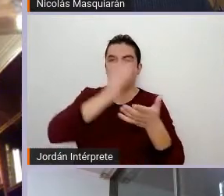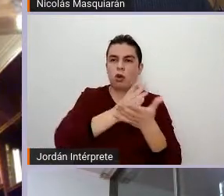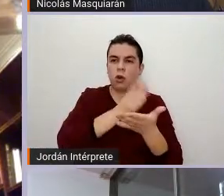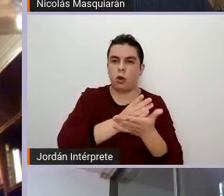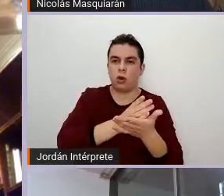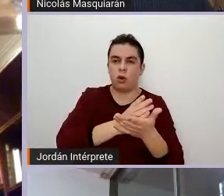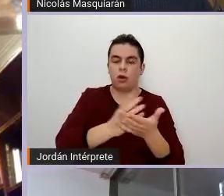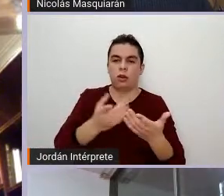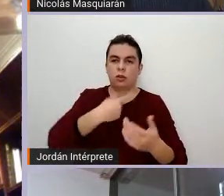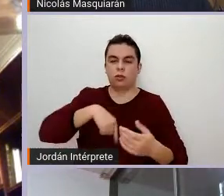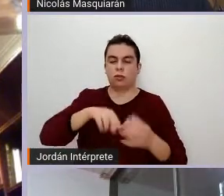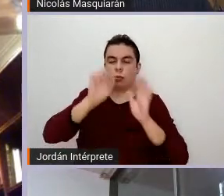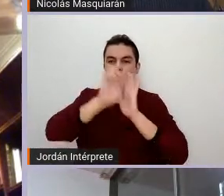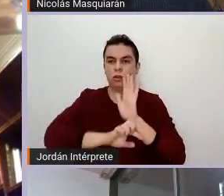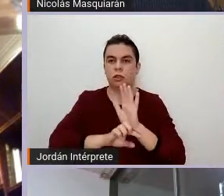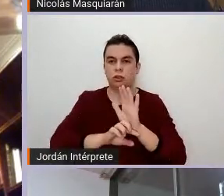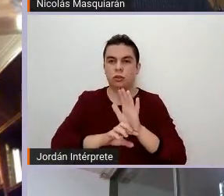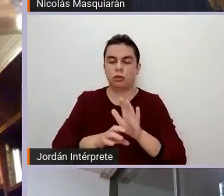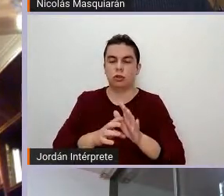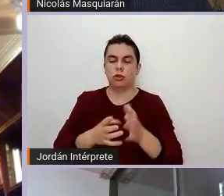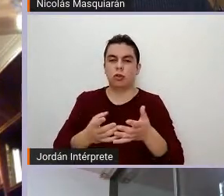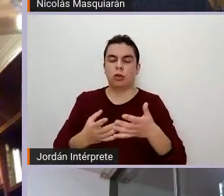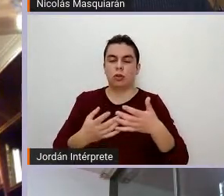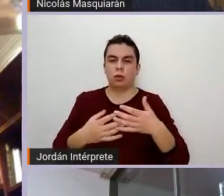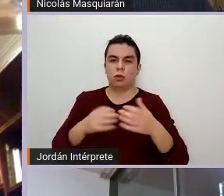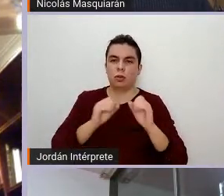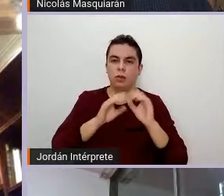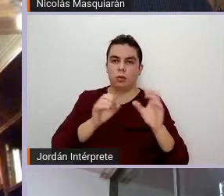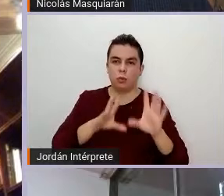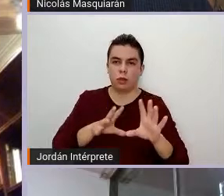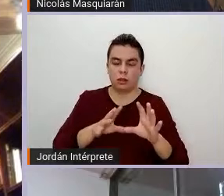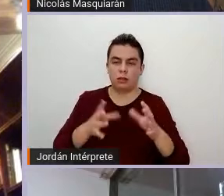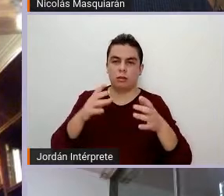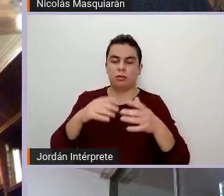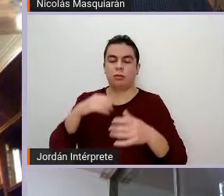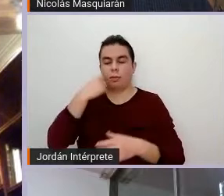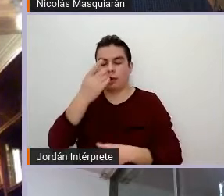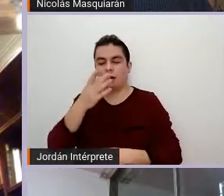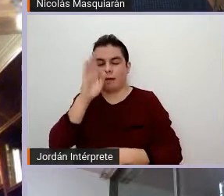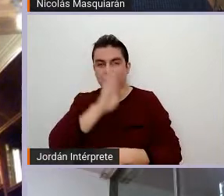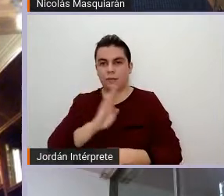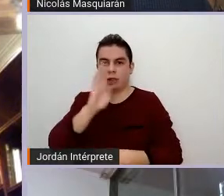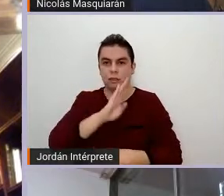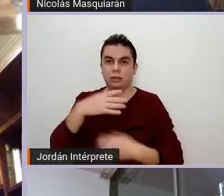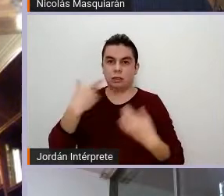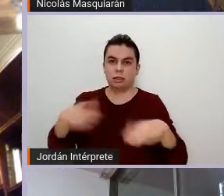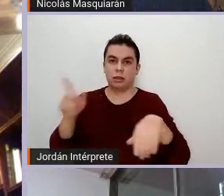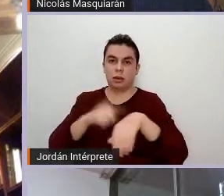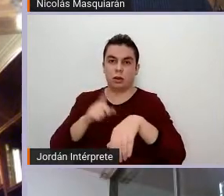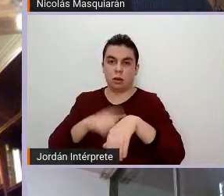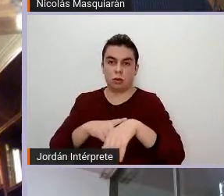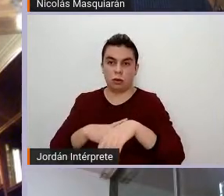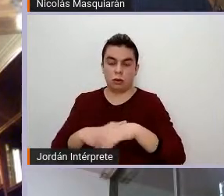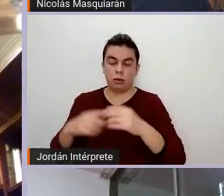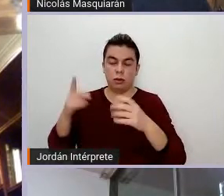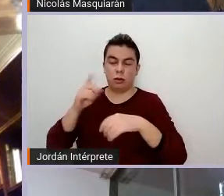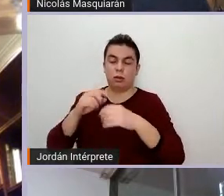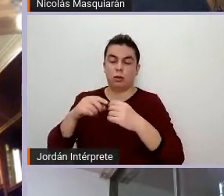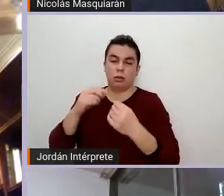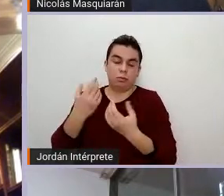educativos para educación básica. Y bueno, hemos llegado a la hora, el tiempo se voló.